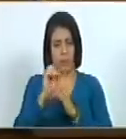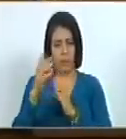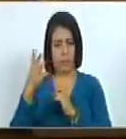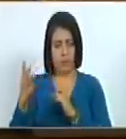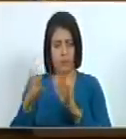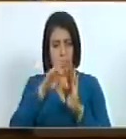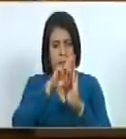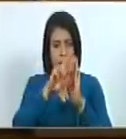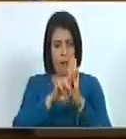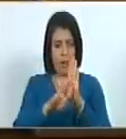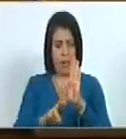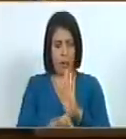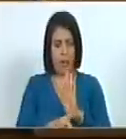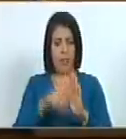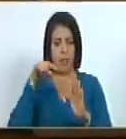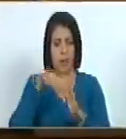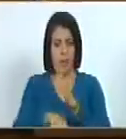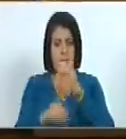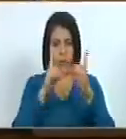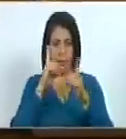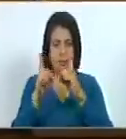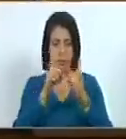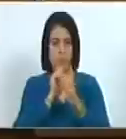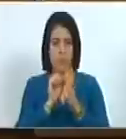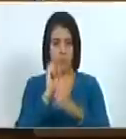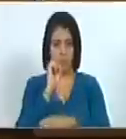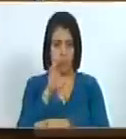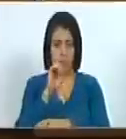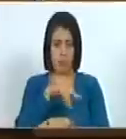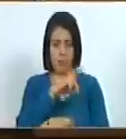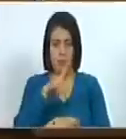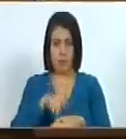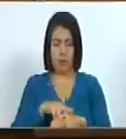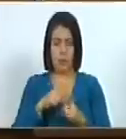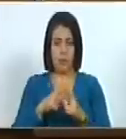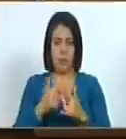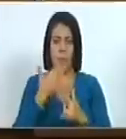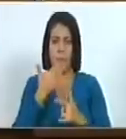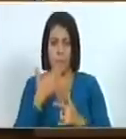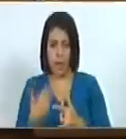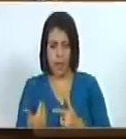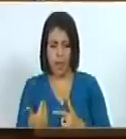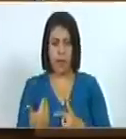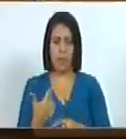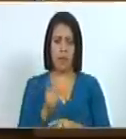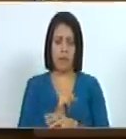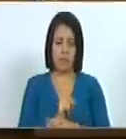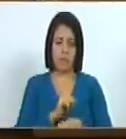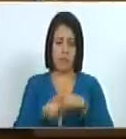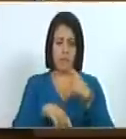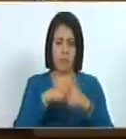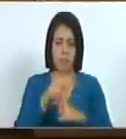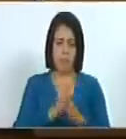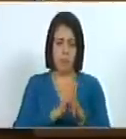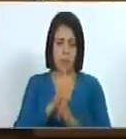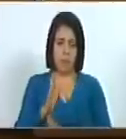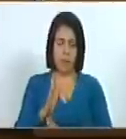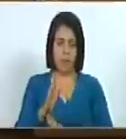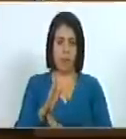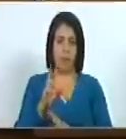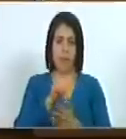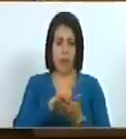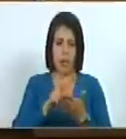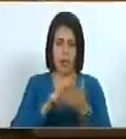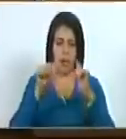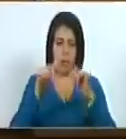del Reglamento Interior y de Debates de la Asamblea Nacional, y solicitan la urgencia reglamentaria para ser incluida en el orden